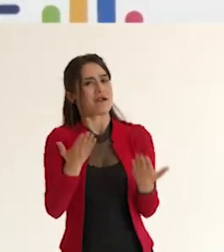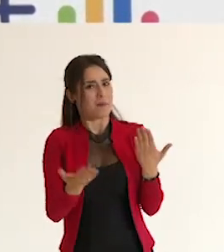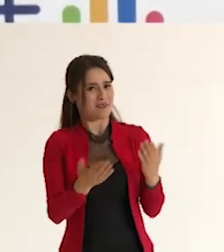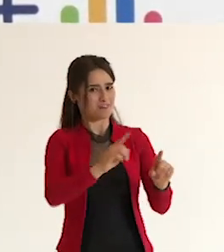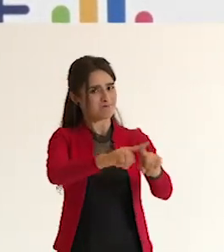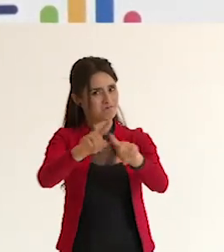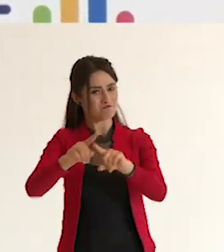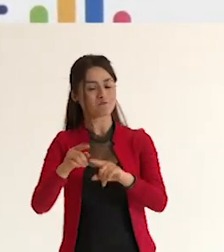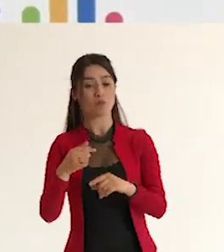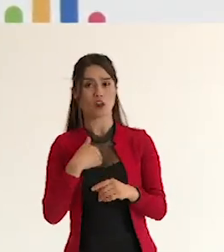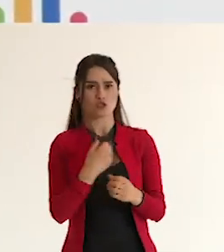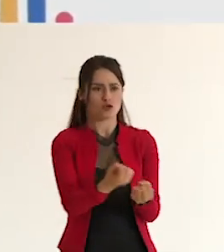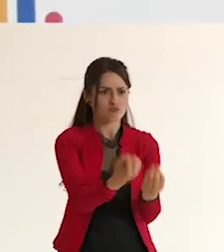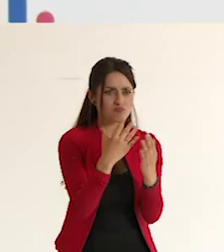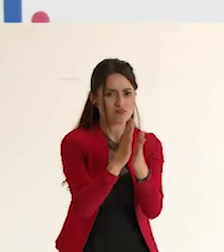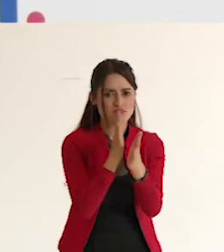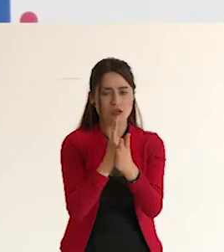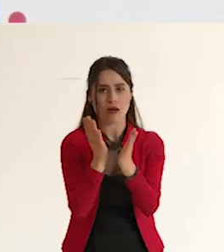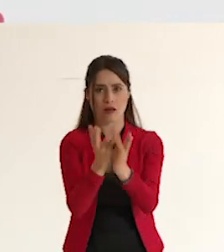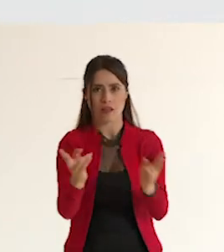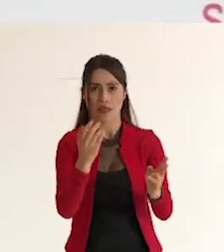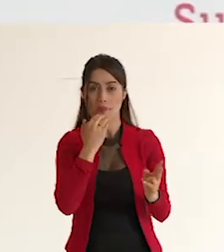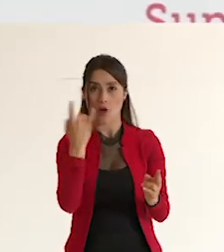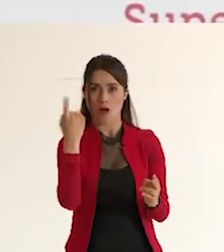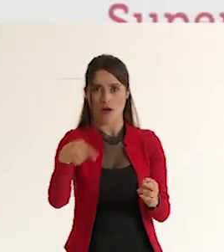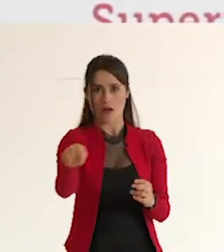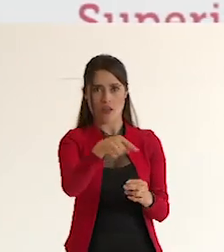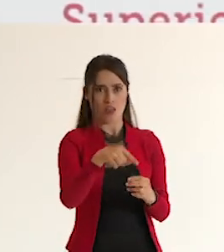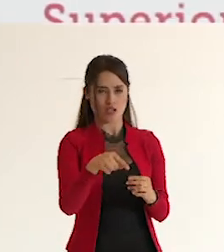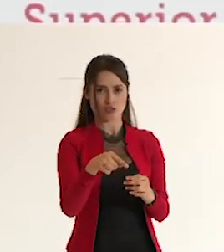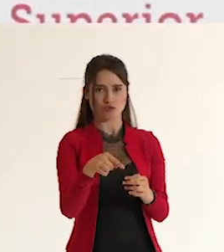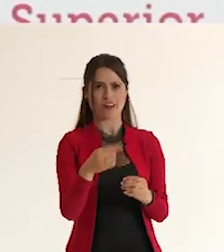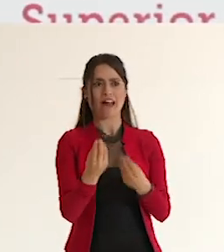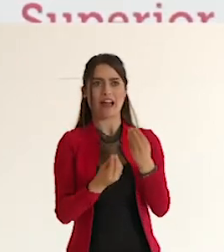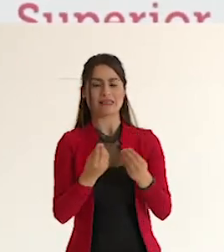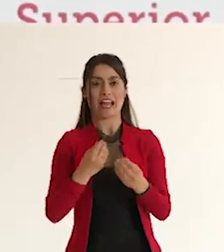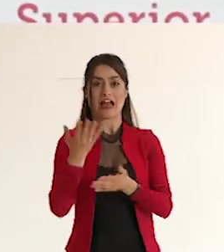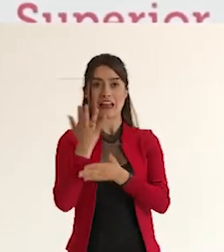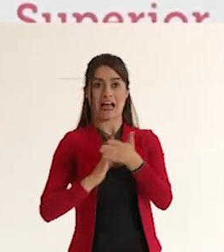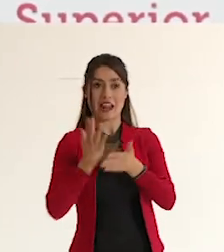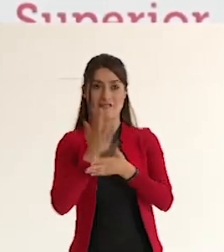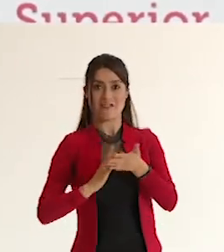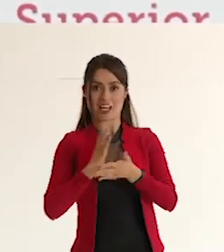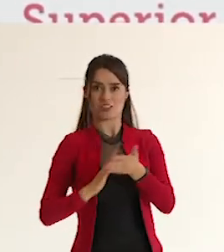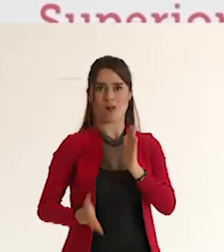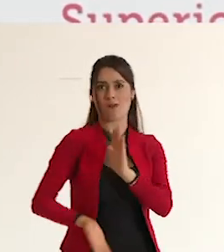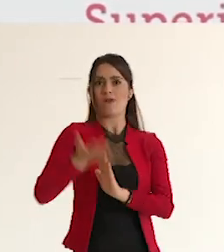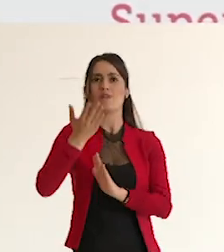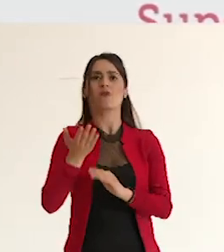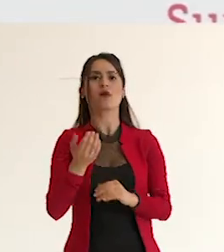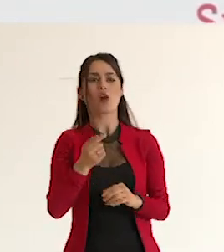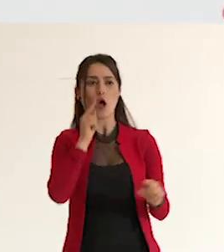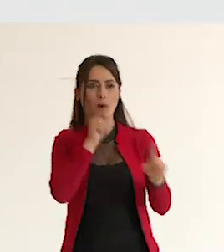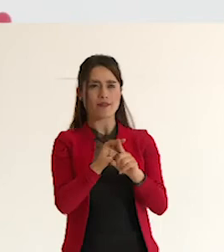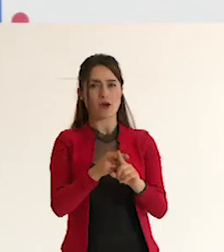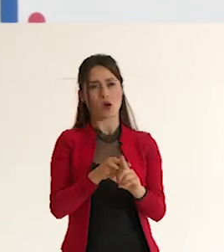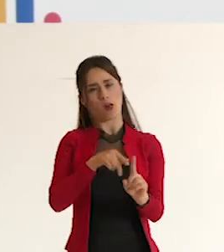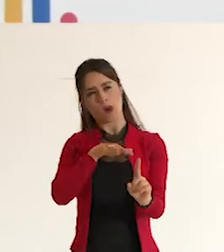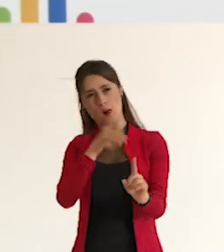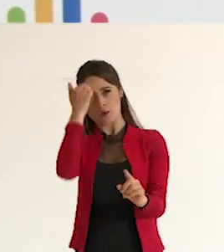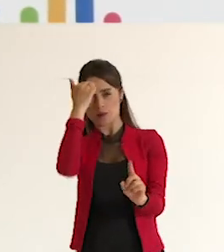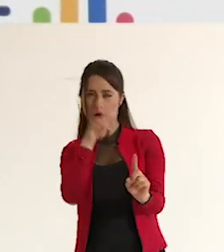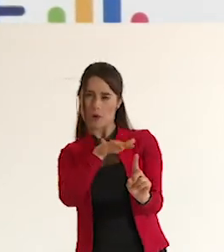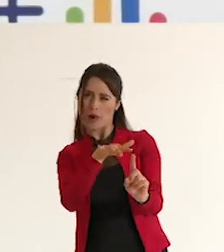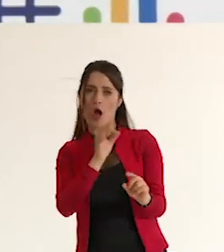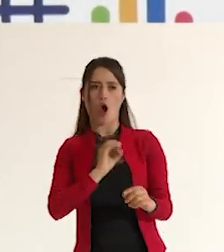estudiantes de esta universidad usan mecanismos fraudulentos para obtener buenas calificaciones pues nos dicen sí un montón pero si les preguntamos usted